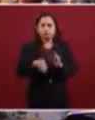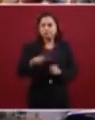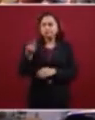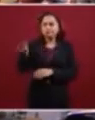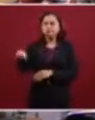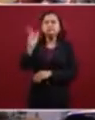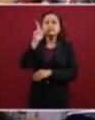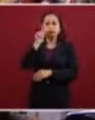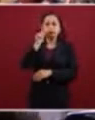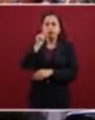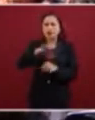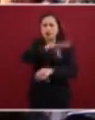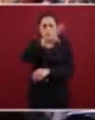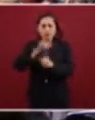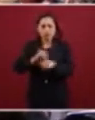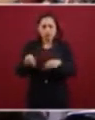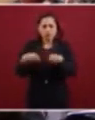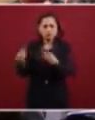Todo lo que exista.